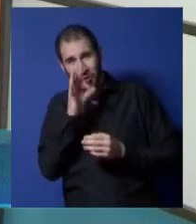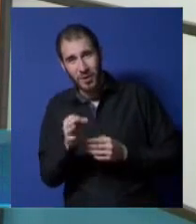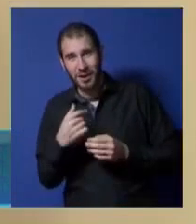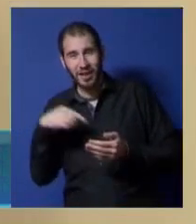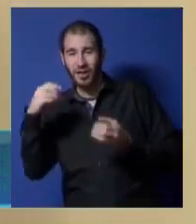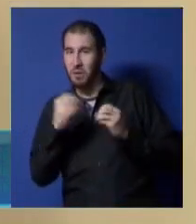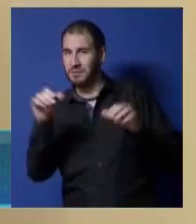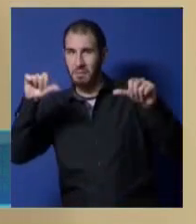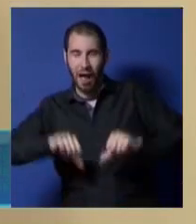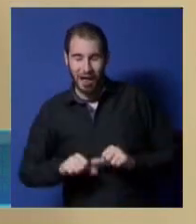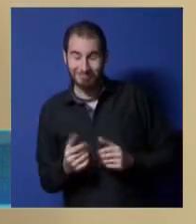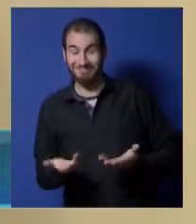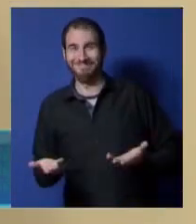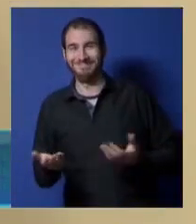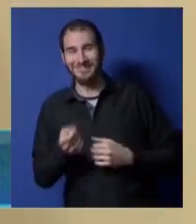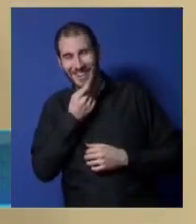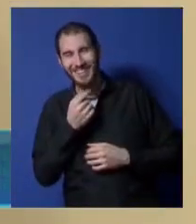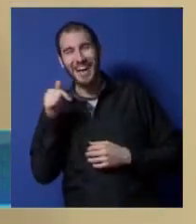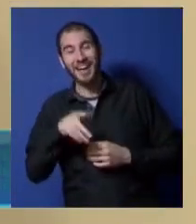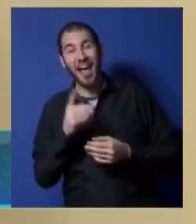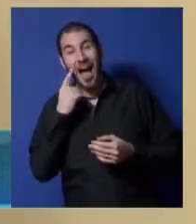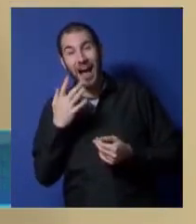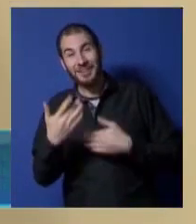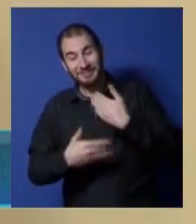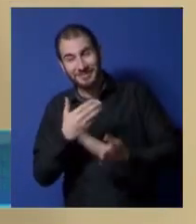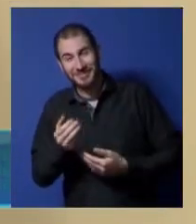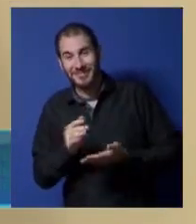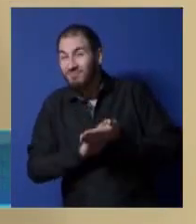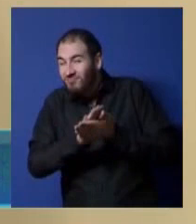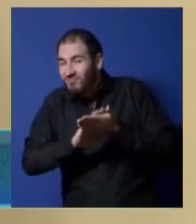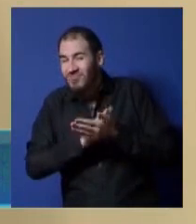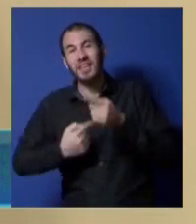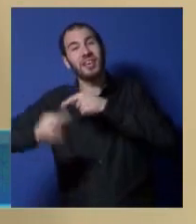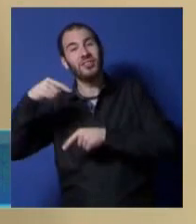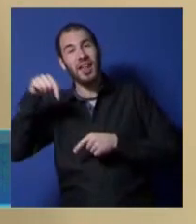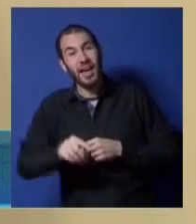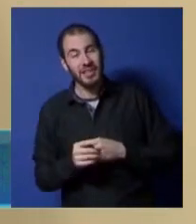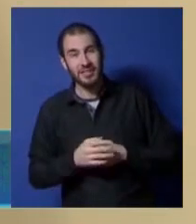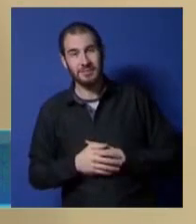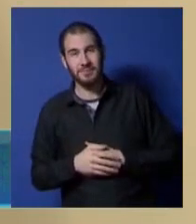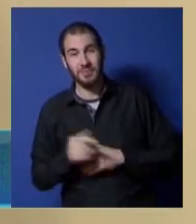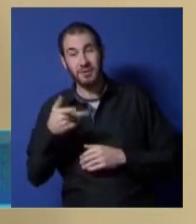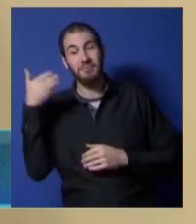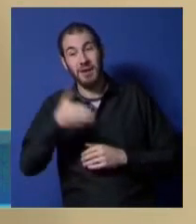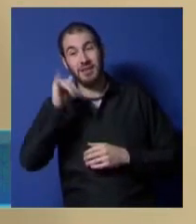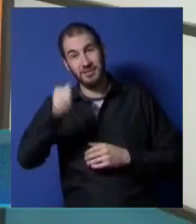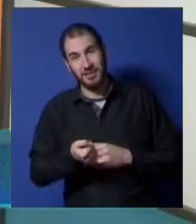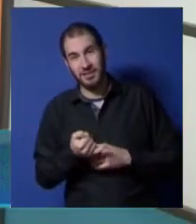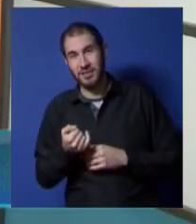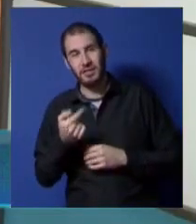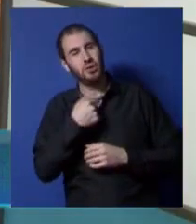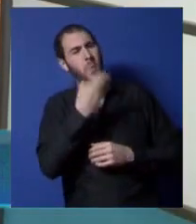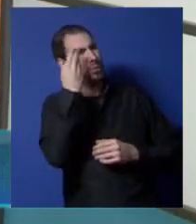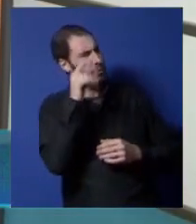pie izquierdo, digamos, ¿no? Pero bueno, vamos a tratar de convencerlo con esta historia para que él vaya a Barloa. Igual yo no he comido